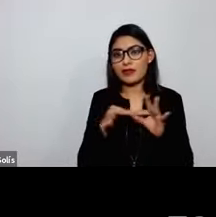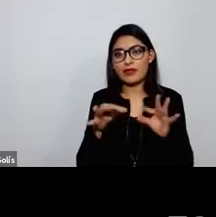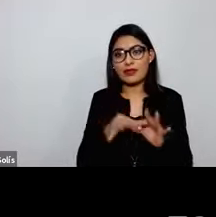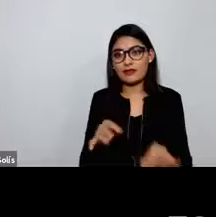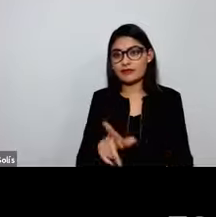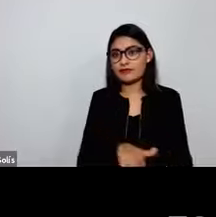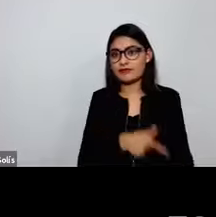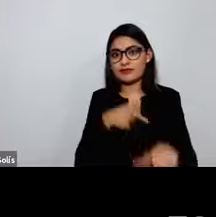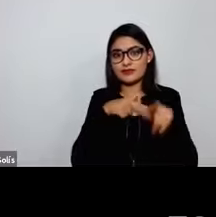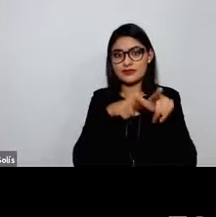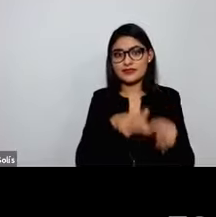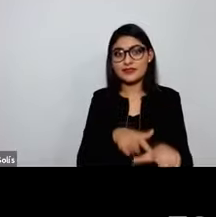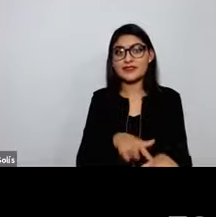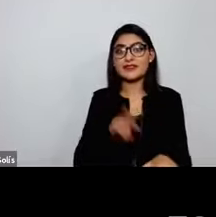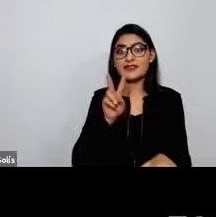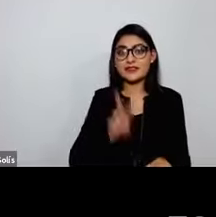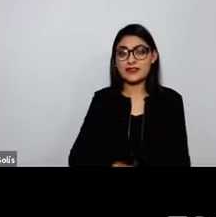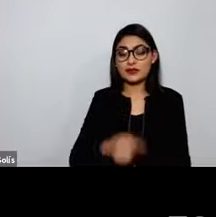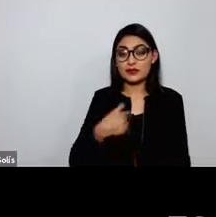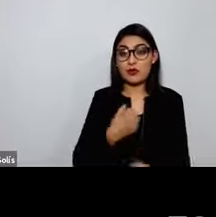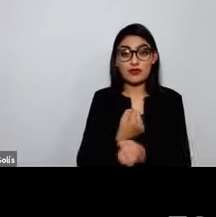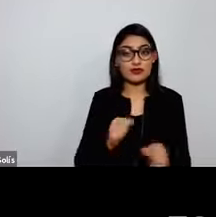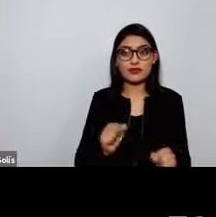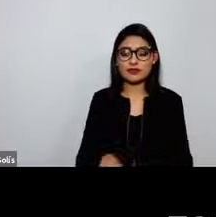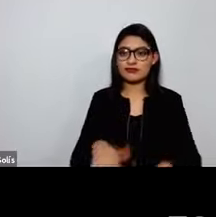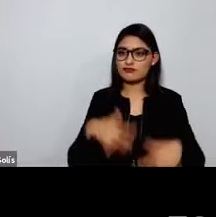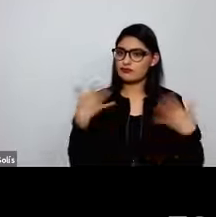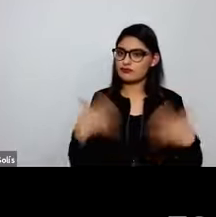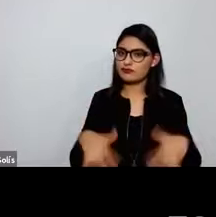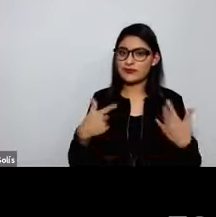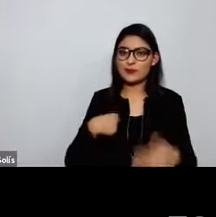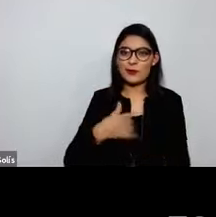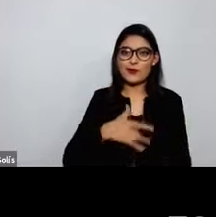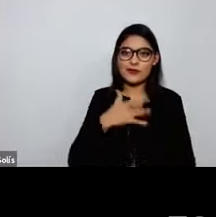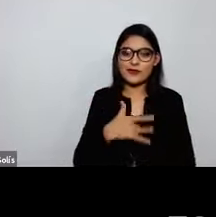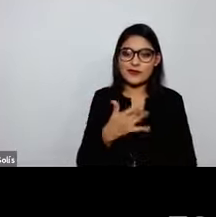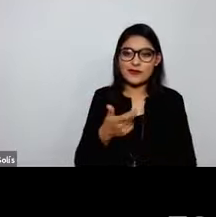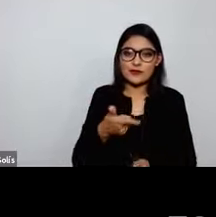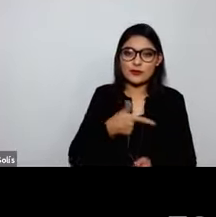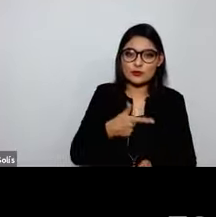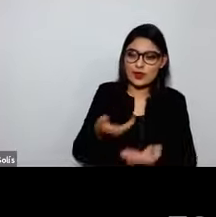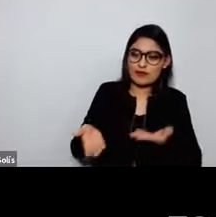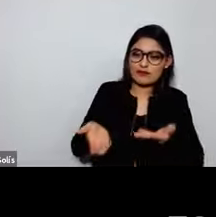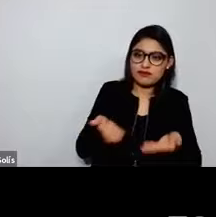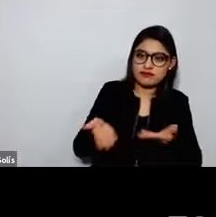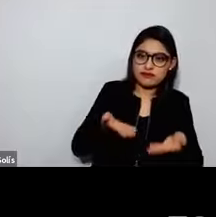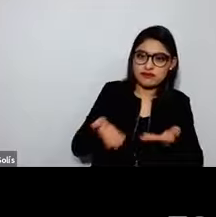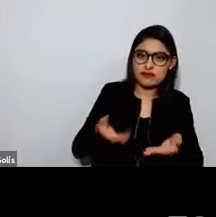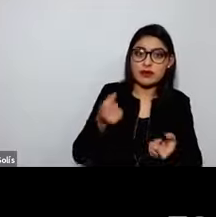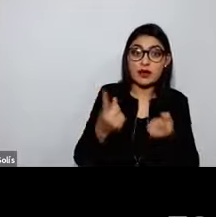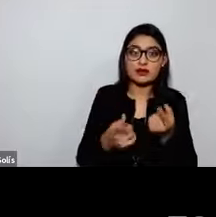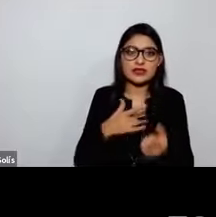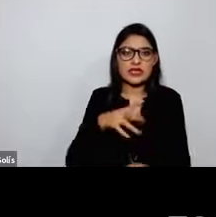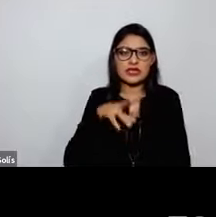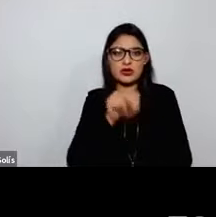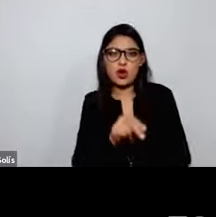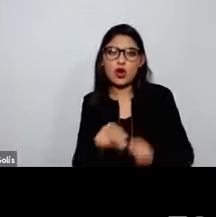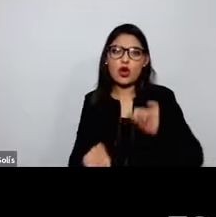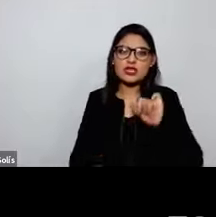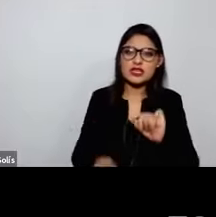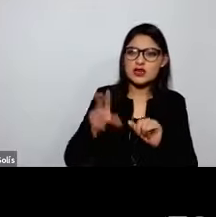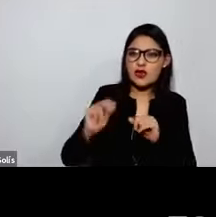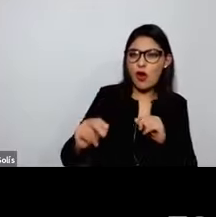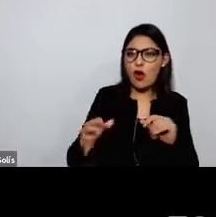aburro. Por el contrario, siempre hay quien me retroalimente y quien me desafíe y quien me dé